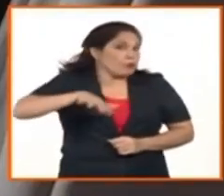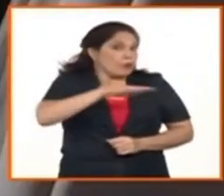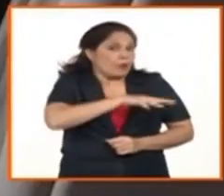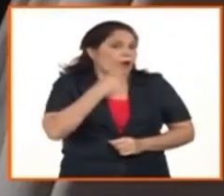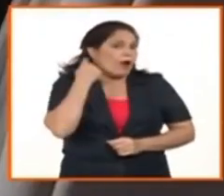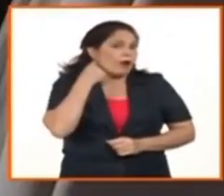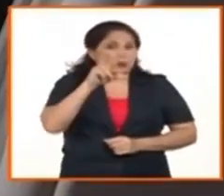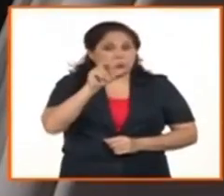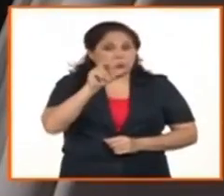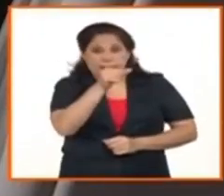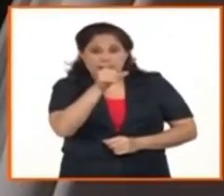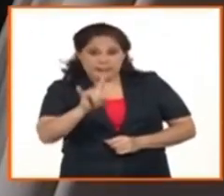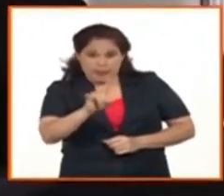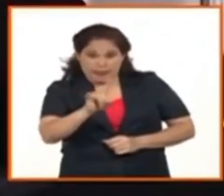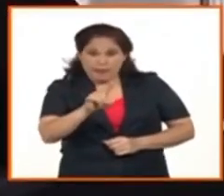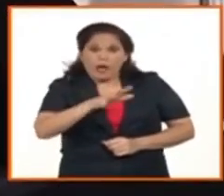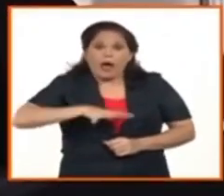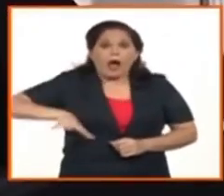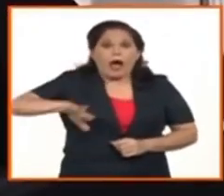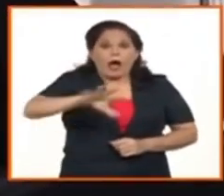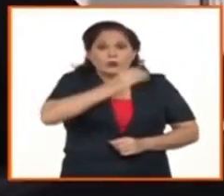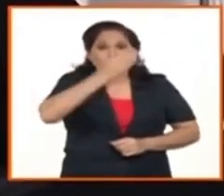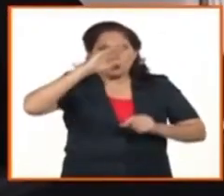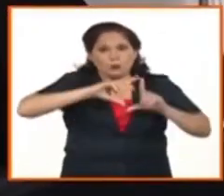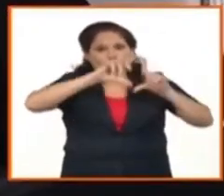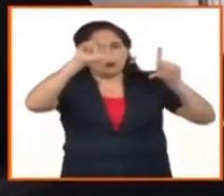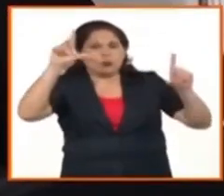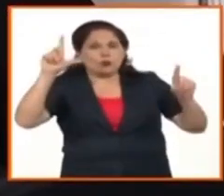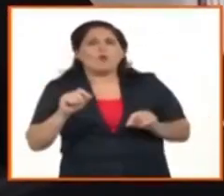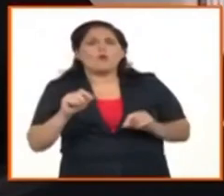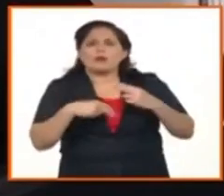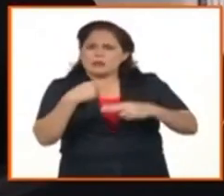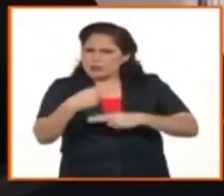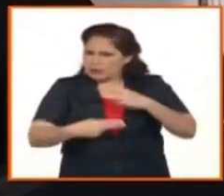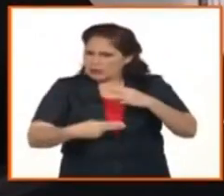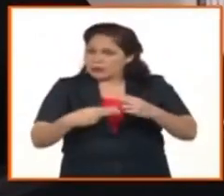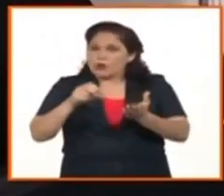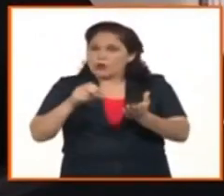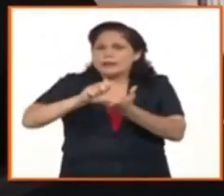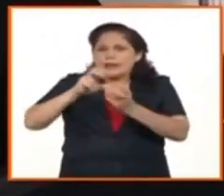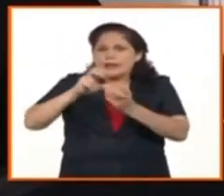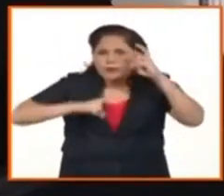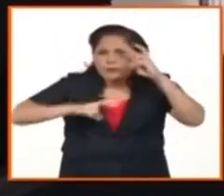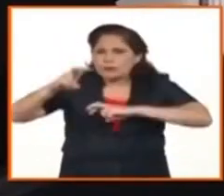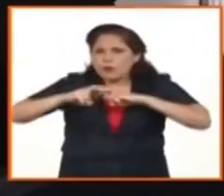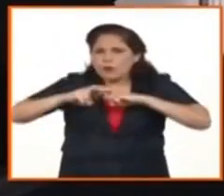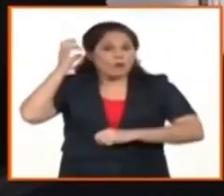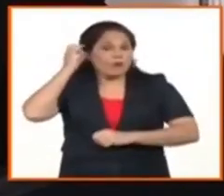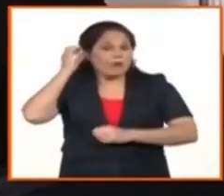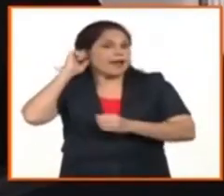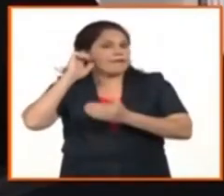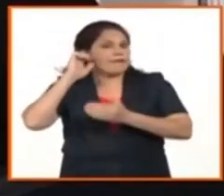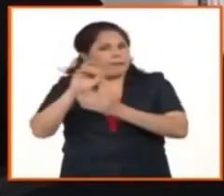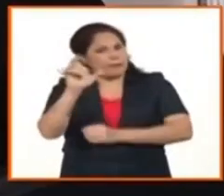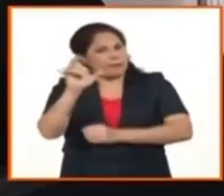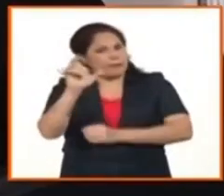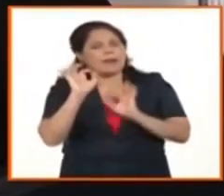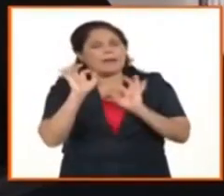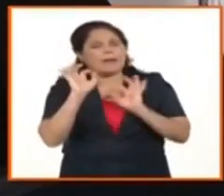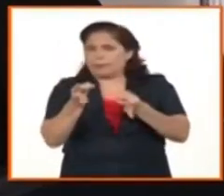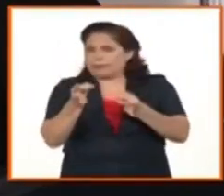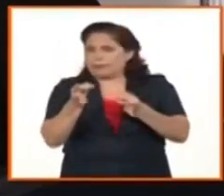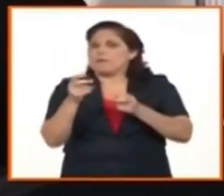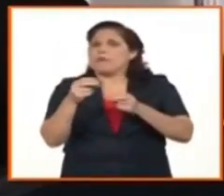2016 y realizada por el centro de estudios de la mujer de la federación del